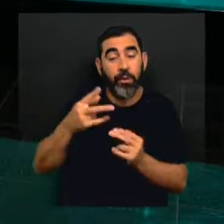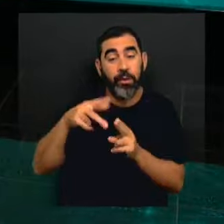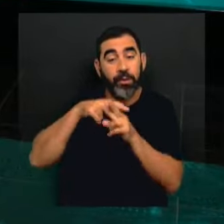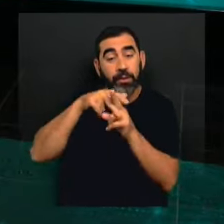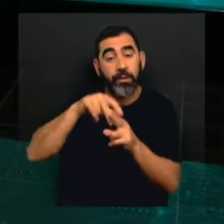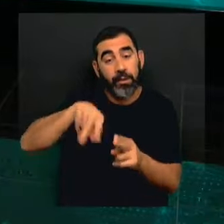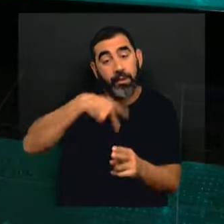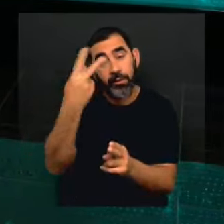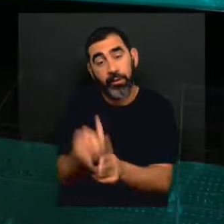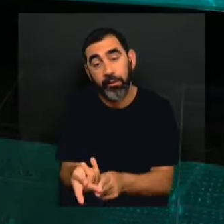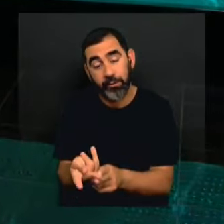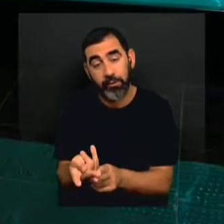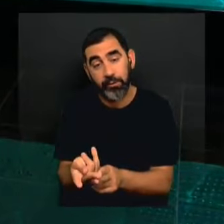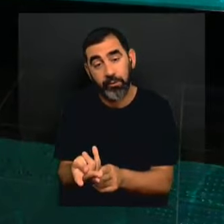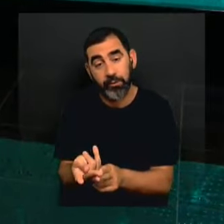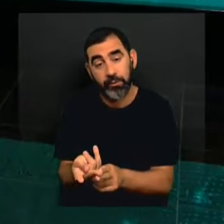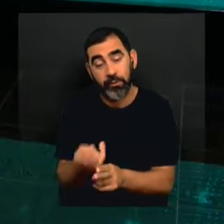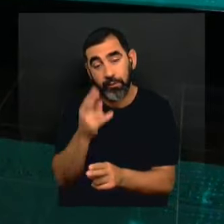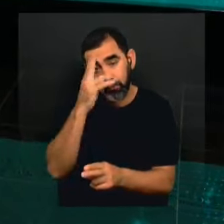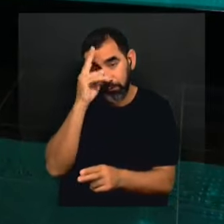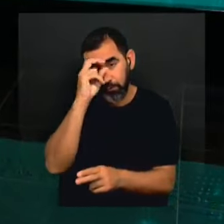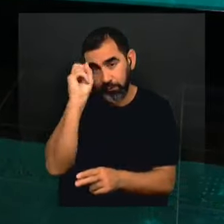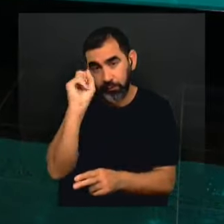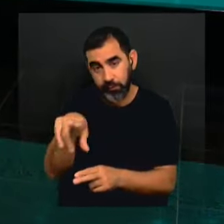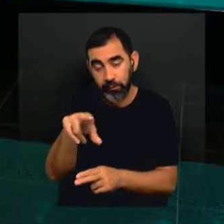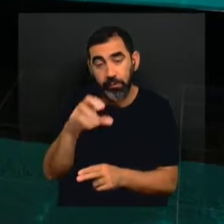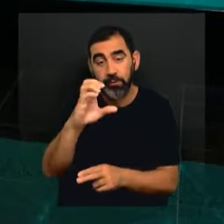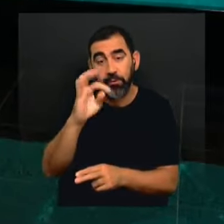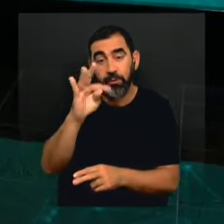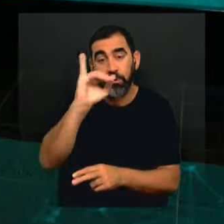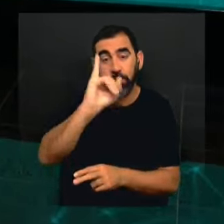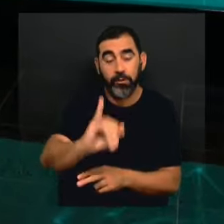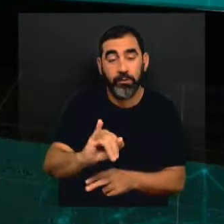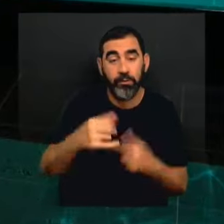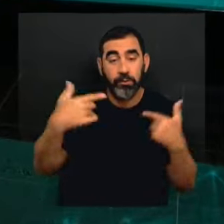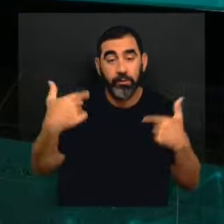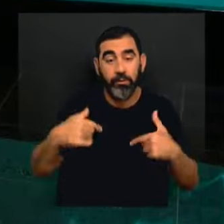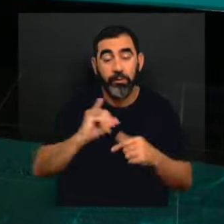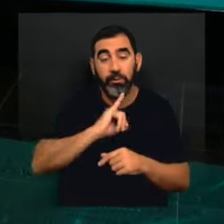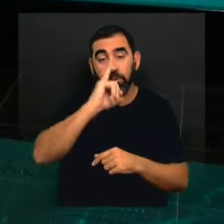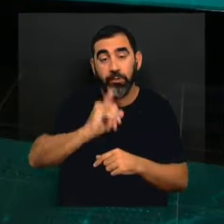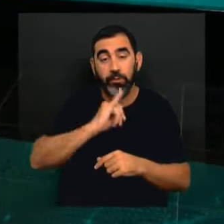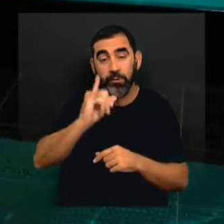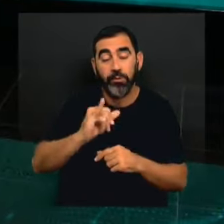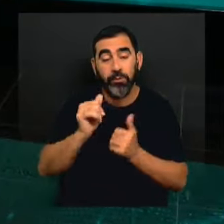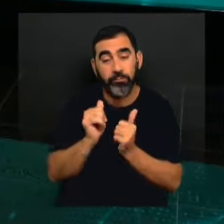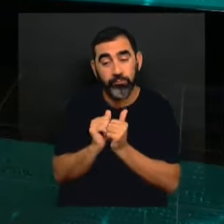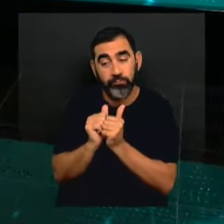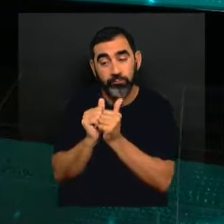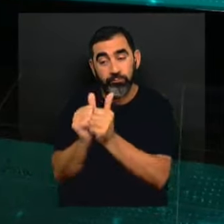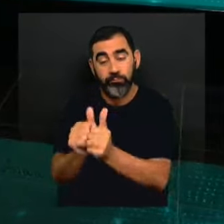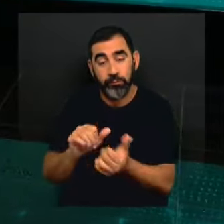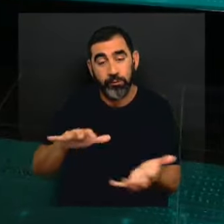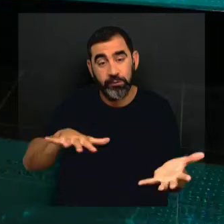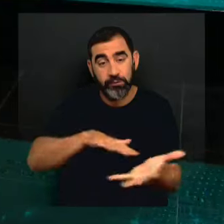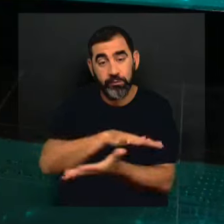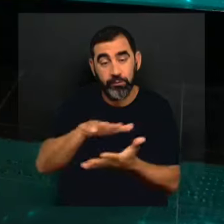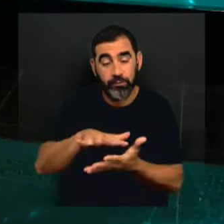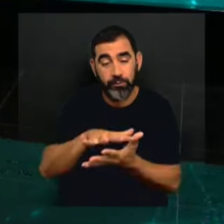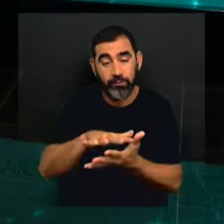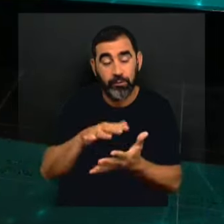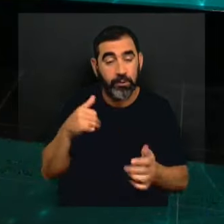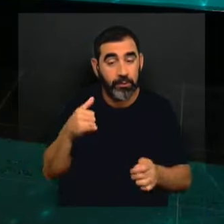cayó de su montura tuvo que ser hospitalizado y se encuentra en cti la intendencia informó que se encuentra acompañando la situación y que una vez